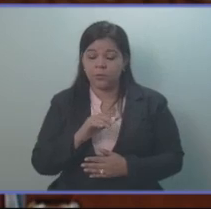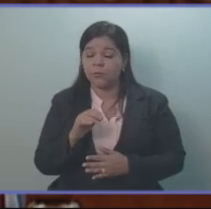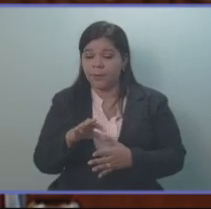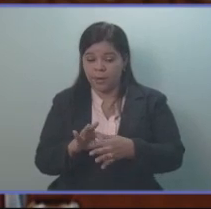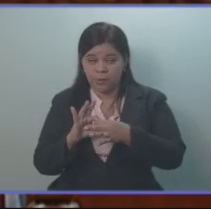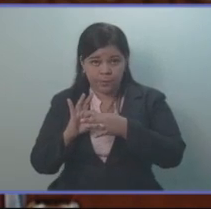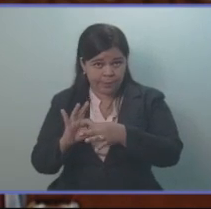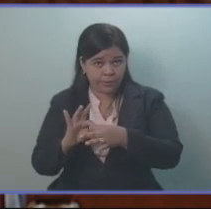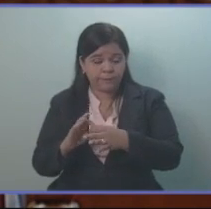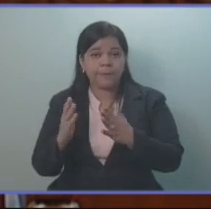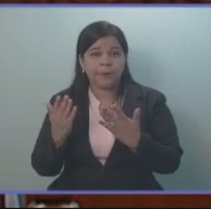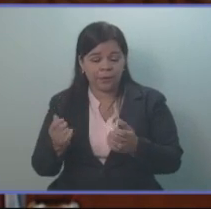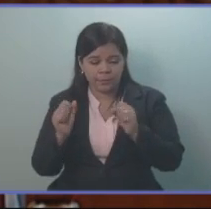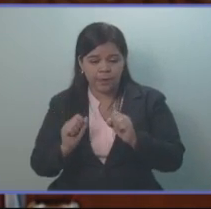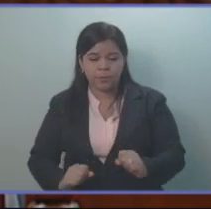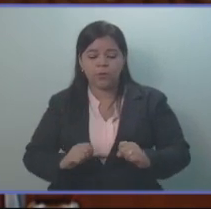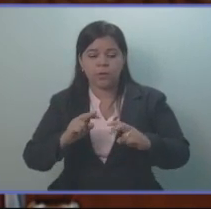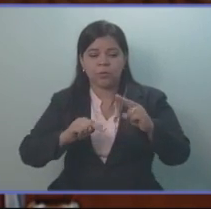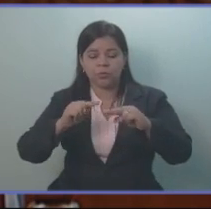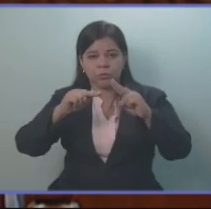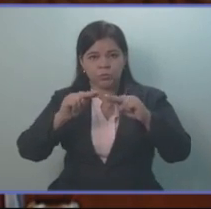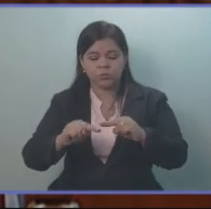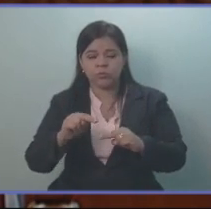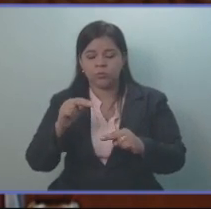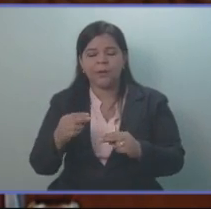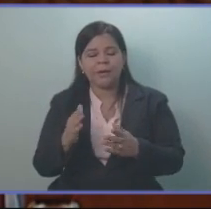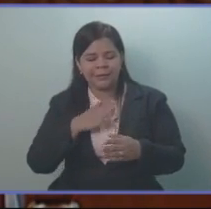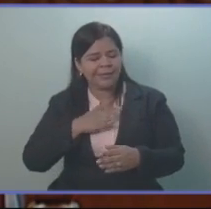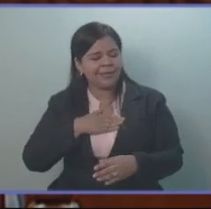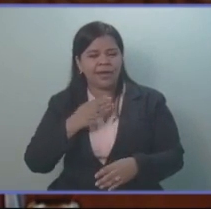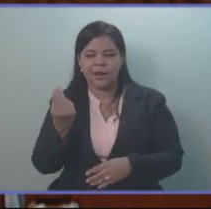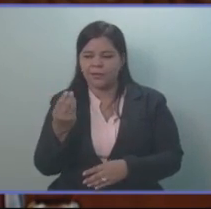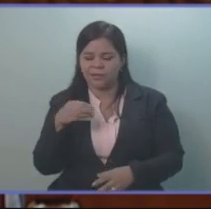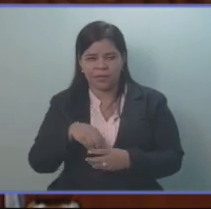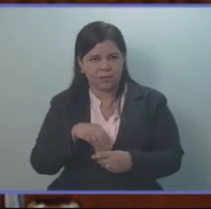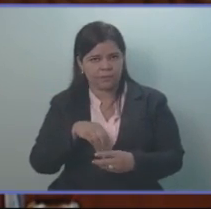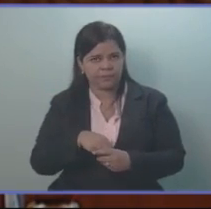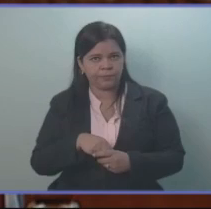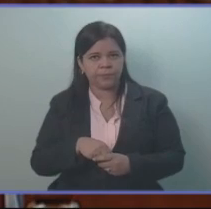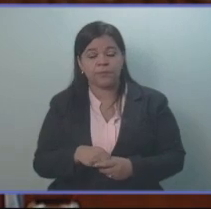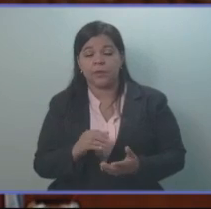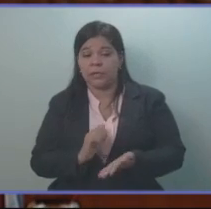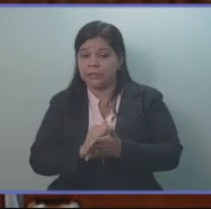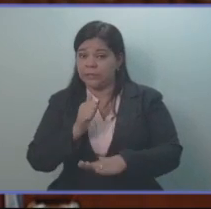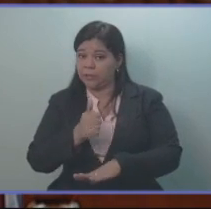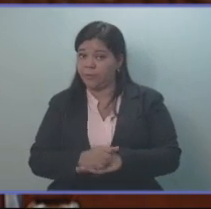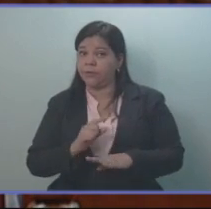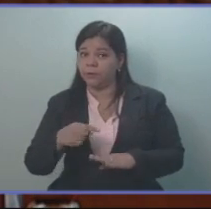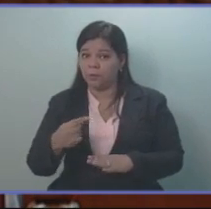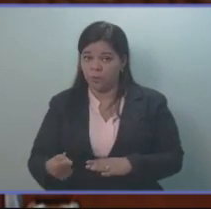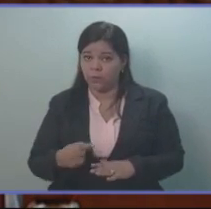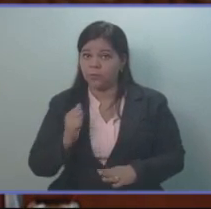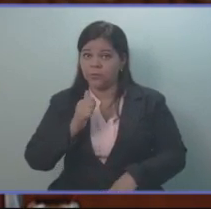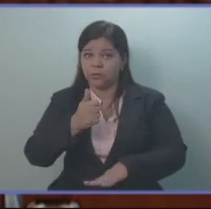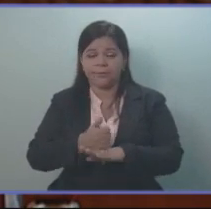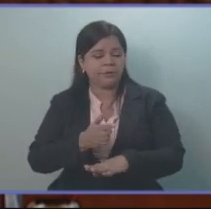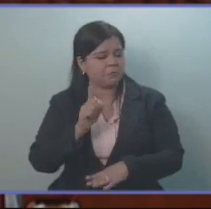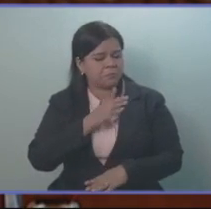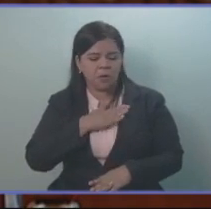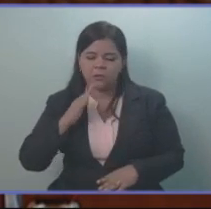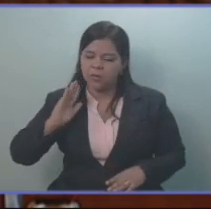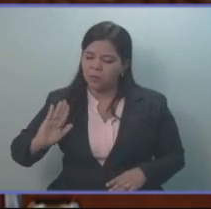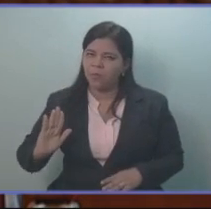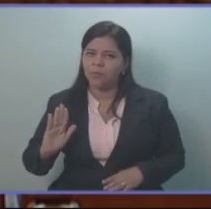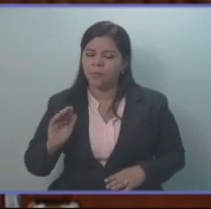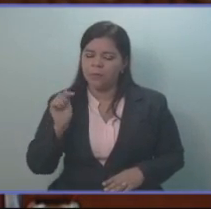CDAM para construir el fondo de socorro y el contrato de habitación. Se establecerá cuando se configure el incumplimiento